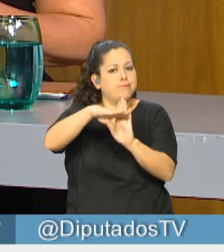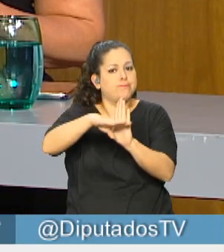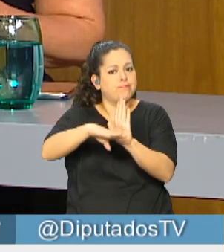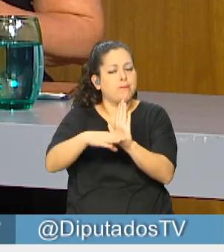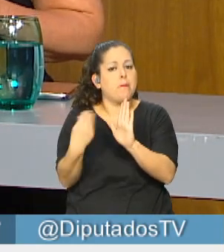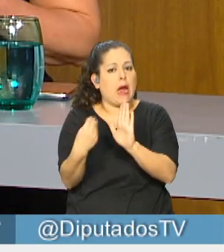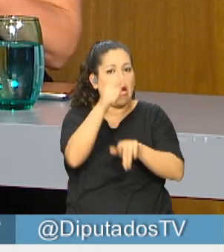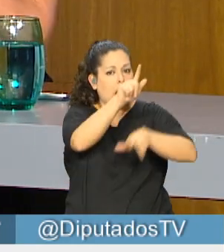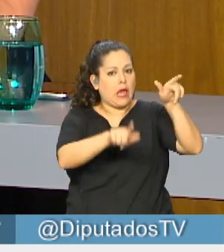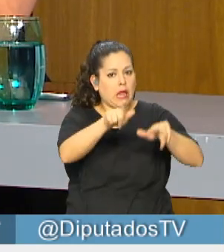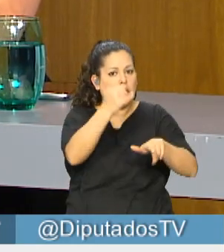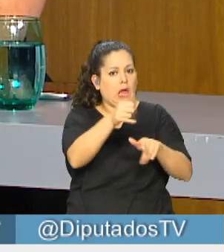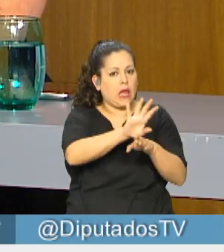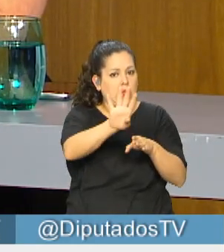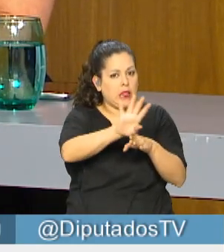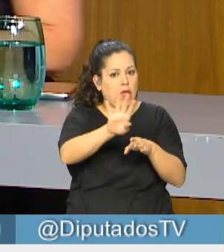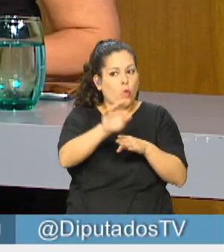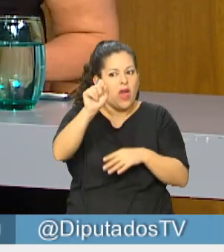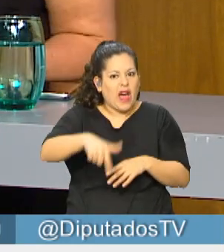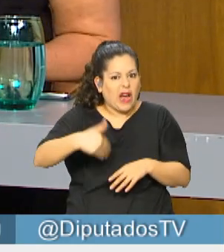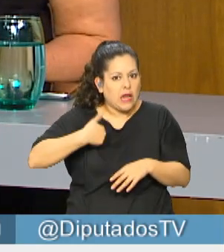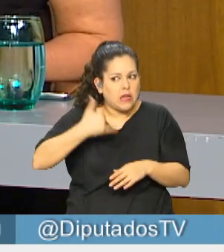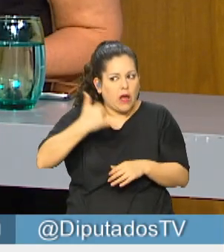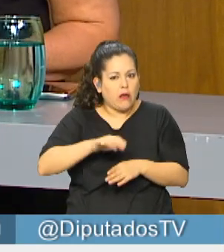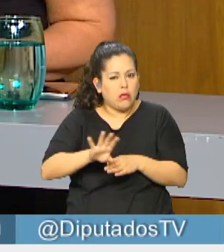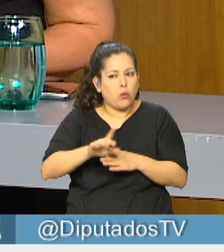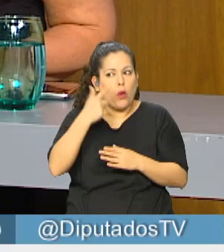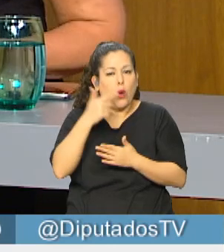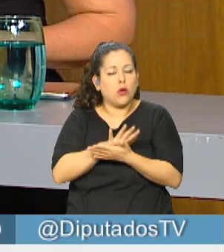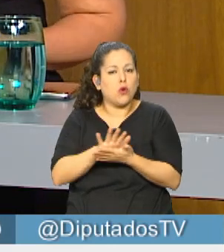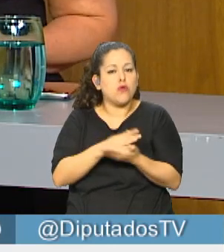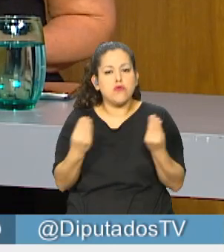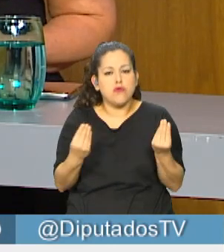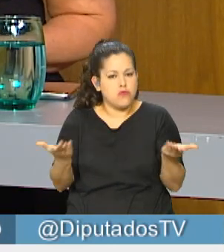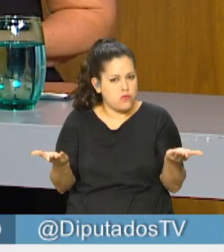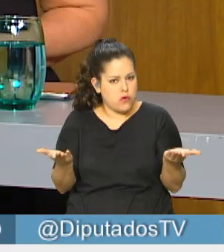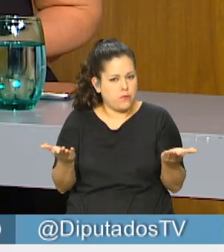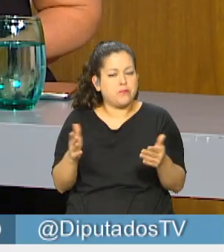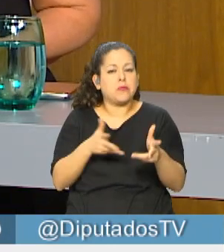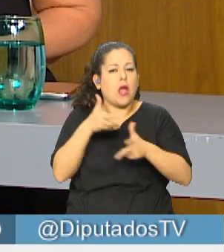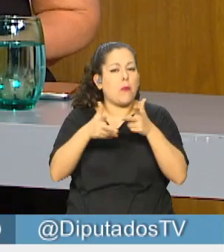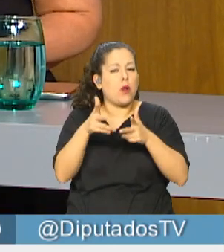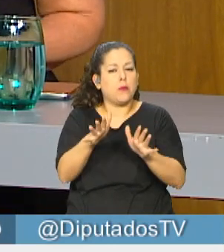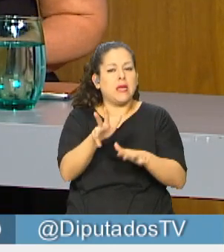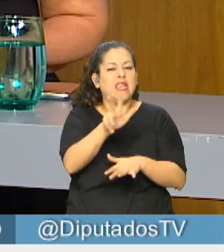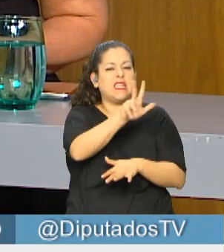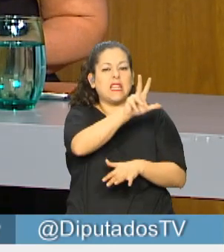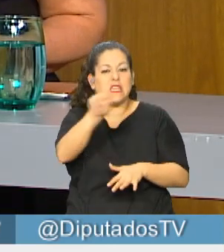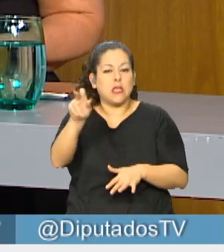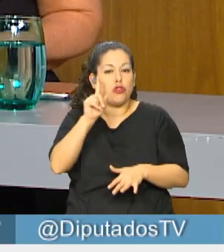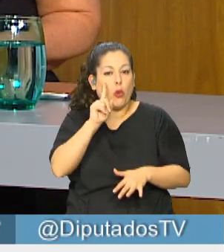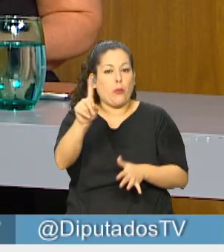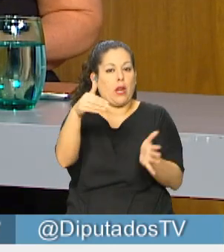que tienen deuda puesta aquí en la Argentina? Estamos hablando de nada más ni nada menos de por lo menos 300.000 millones de dólares